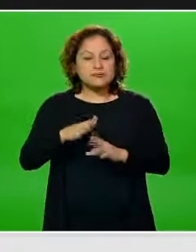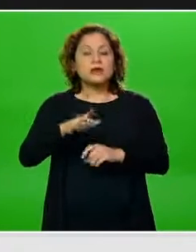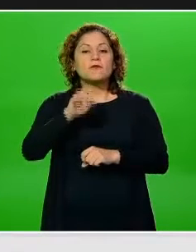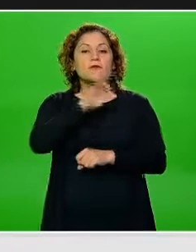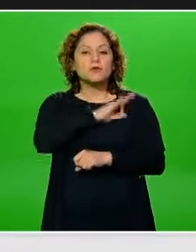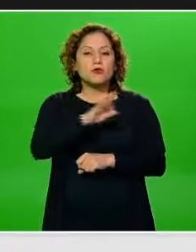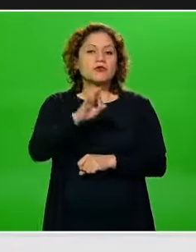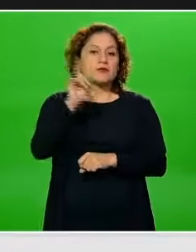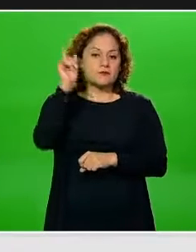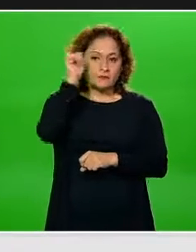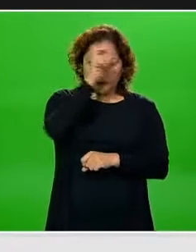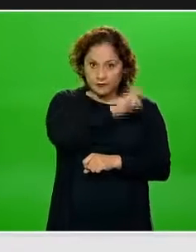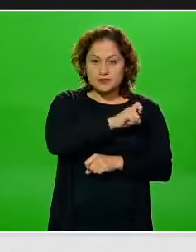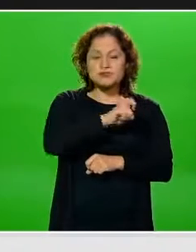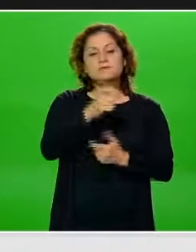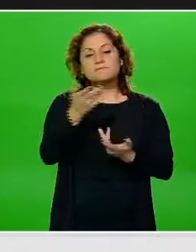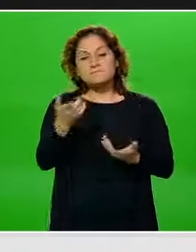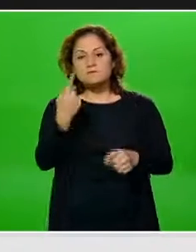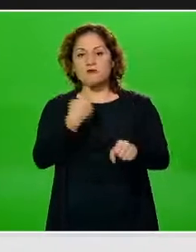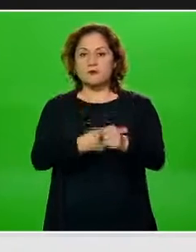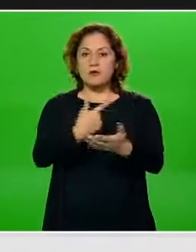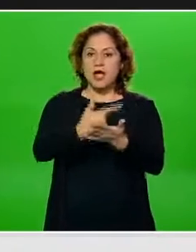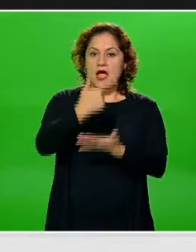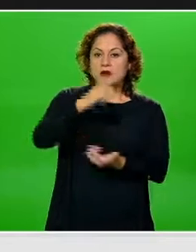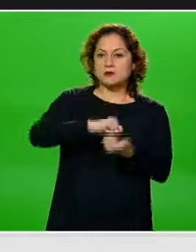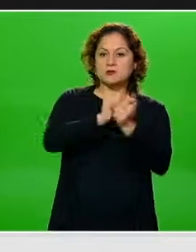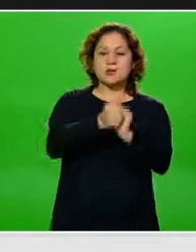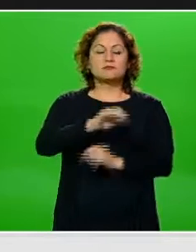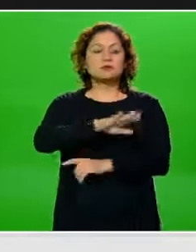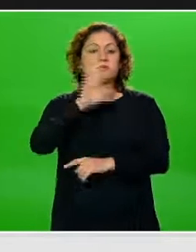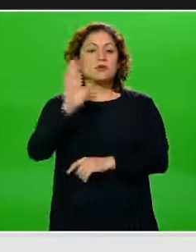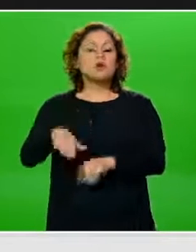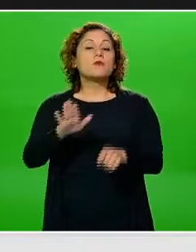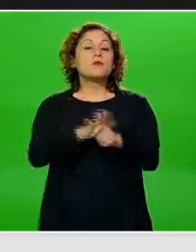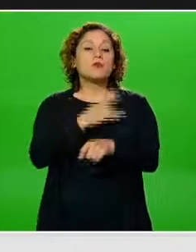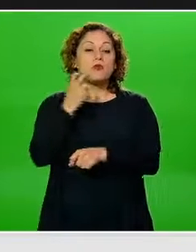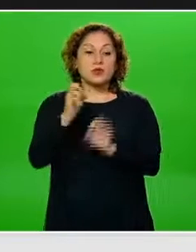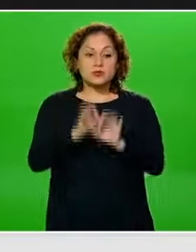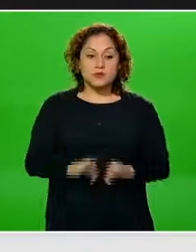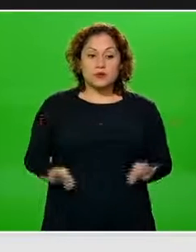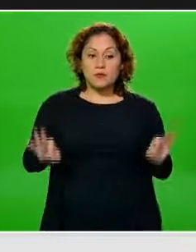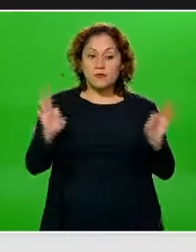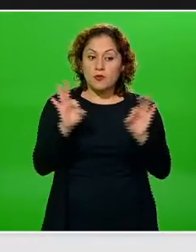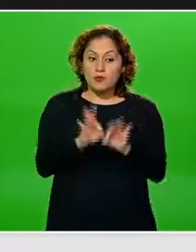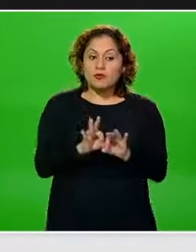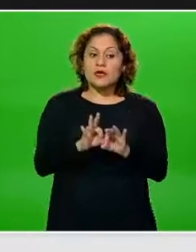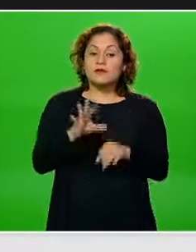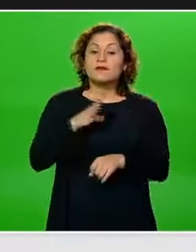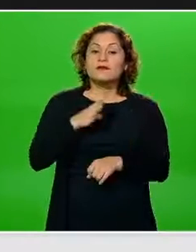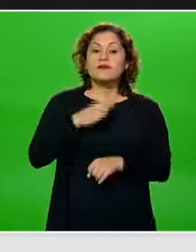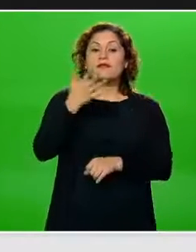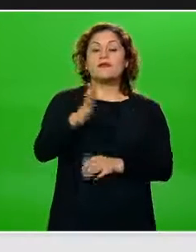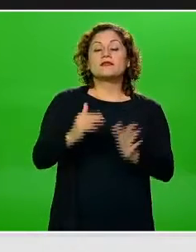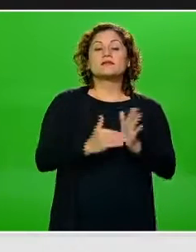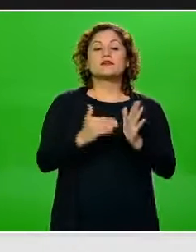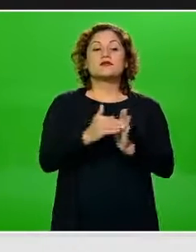complicarse y también a fallecer. De ahí la importancia que al tener ya al menos